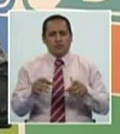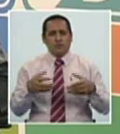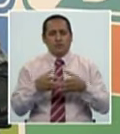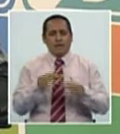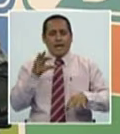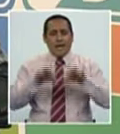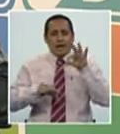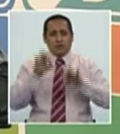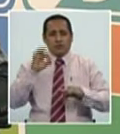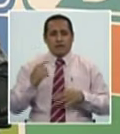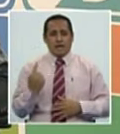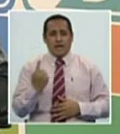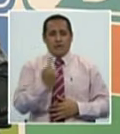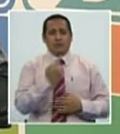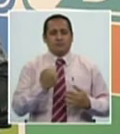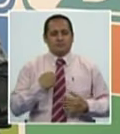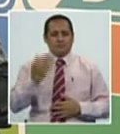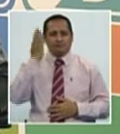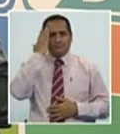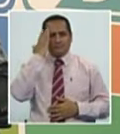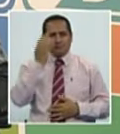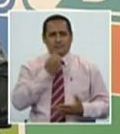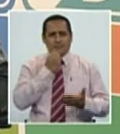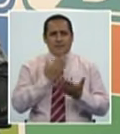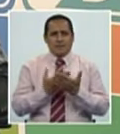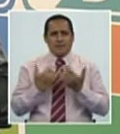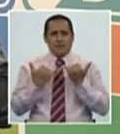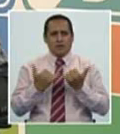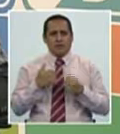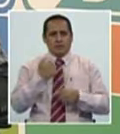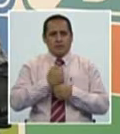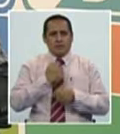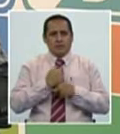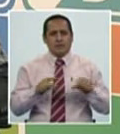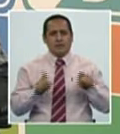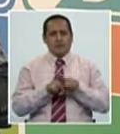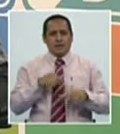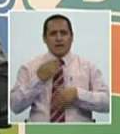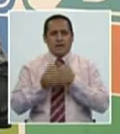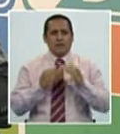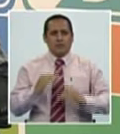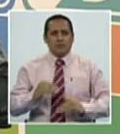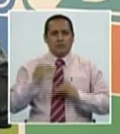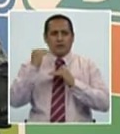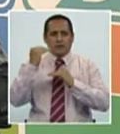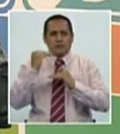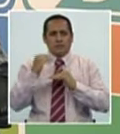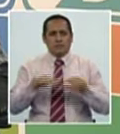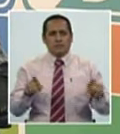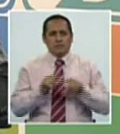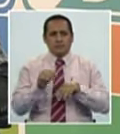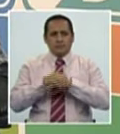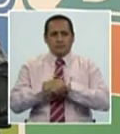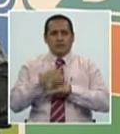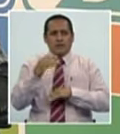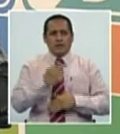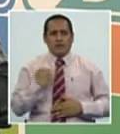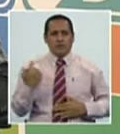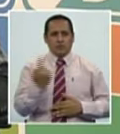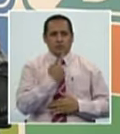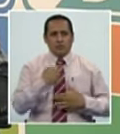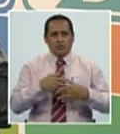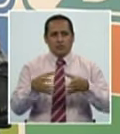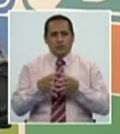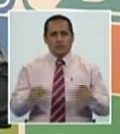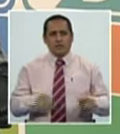de actores. Cada uno conoce muy bien su papel y se desenvuelve al máximo. Felicitaciones a todos los del